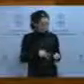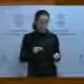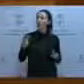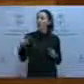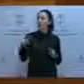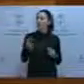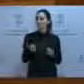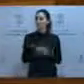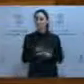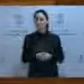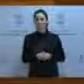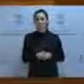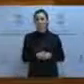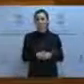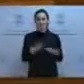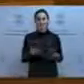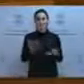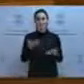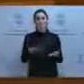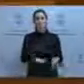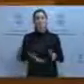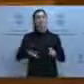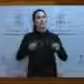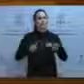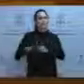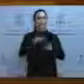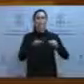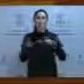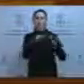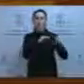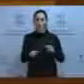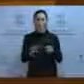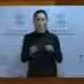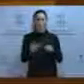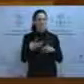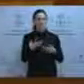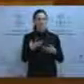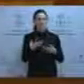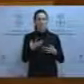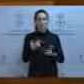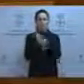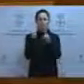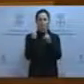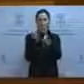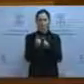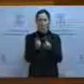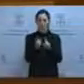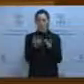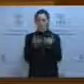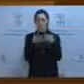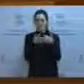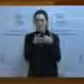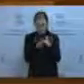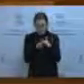concluyendo, siguen dando la parpayuela, pero siguen oponiéndose a que se avance realmente en que